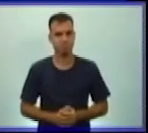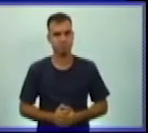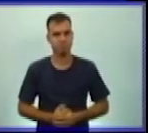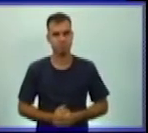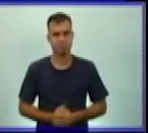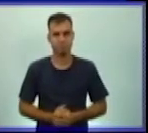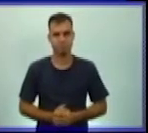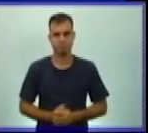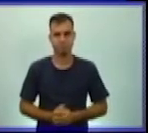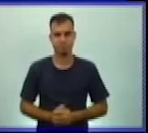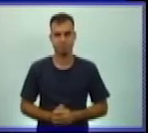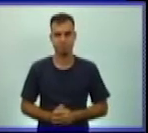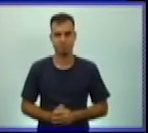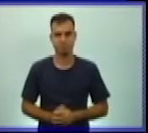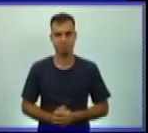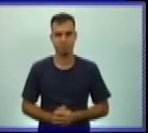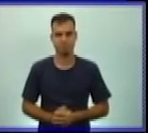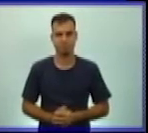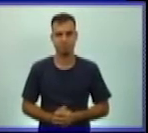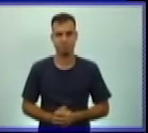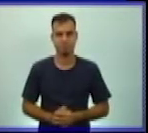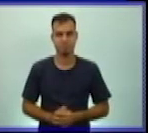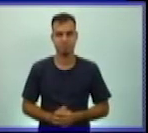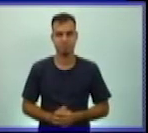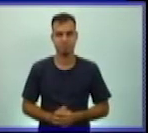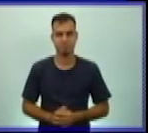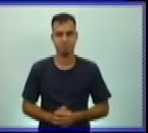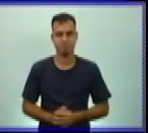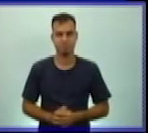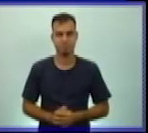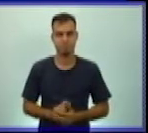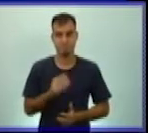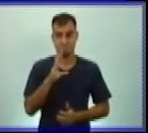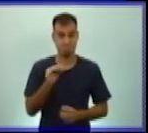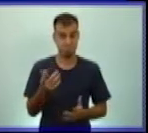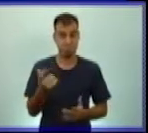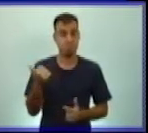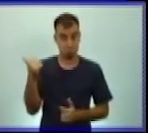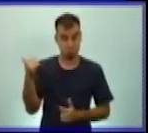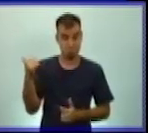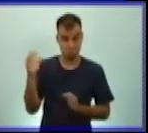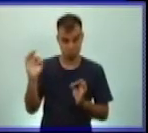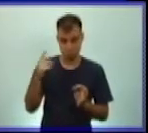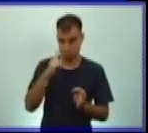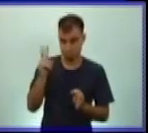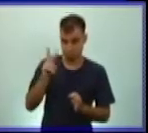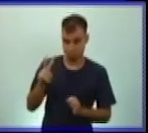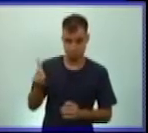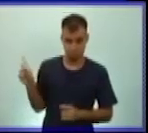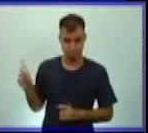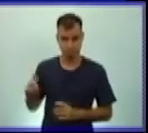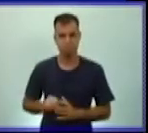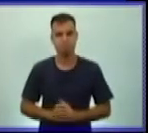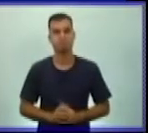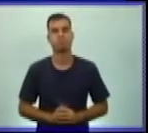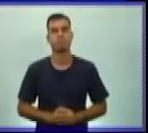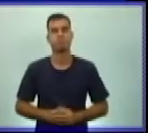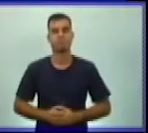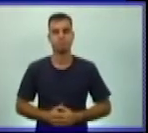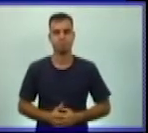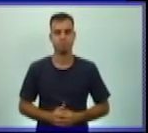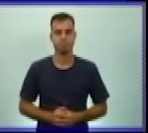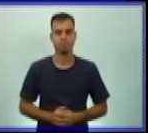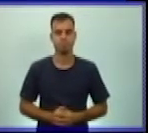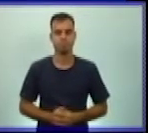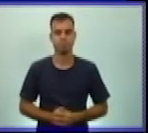que la ley de conservación de la masa planteaba que la suma de las masas de todas las sustancias que reaccionan es